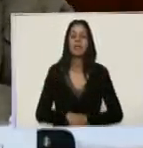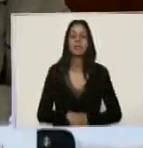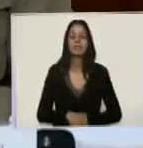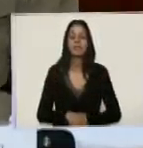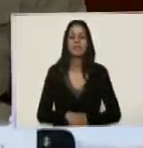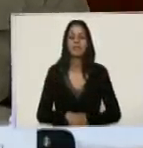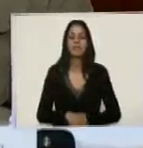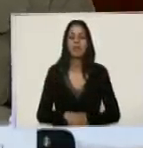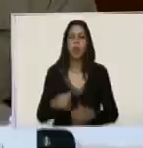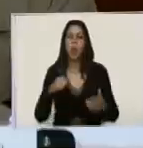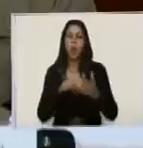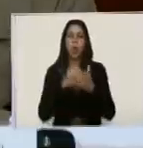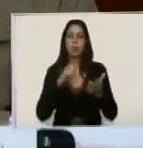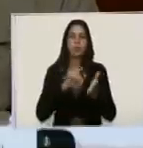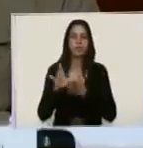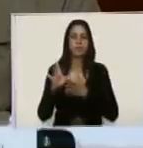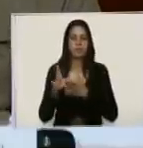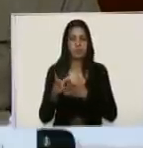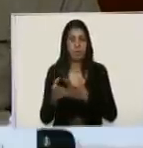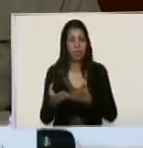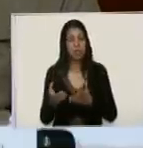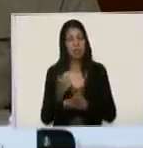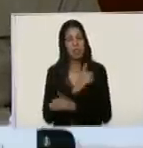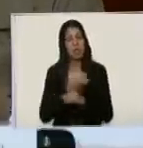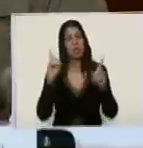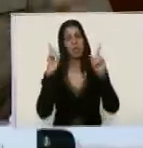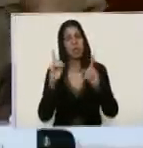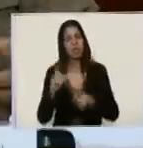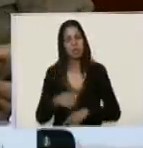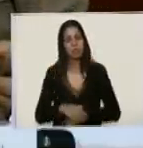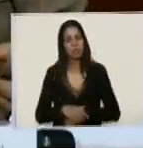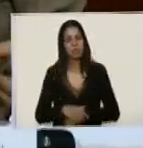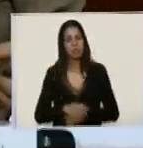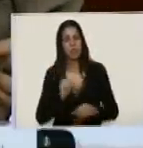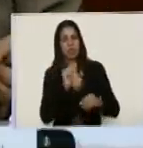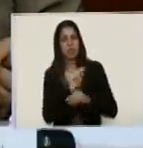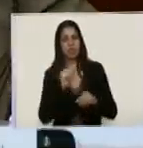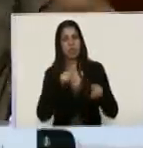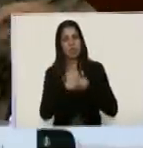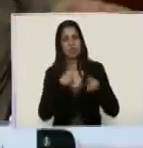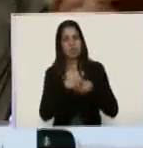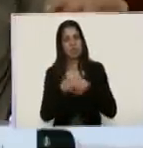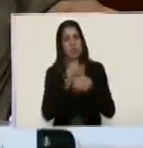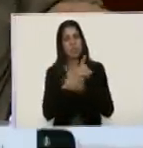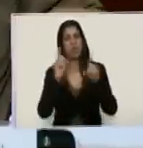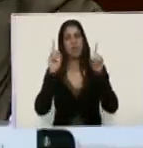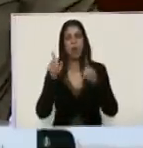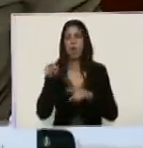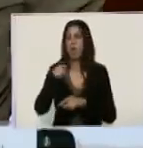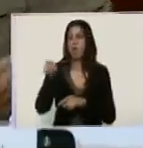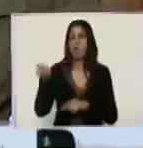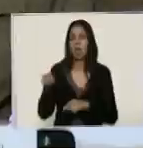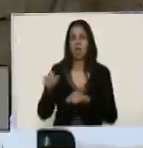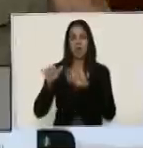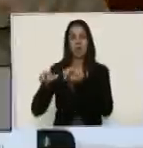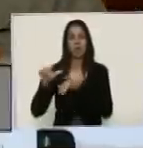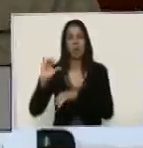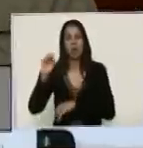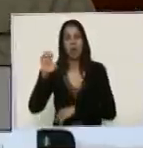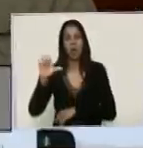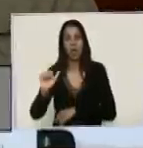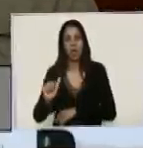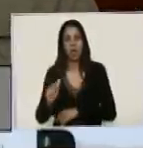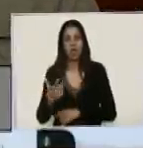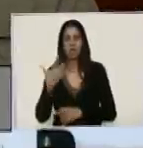Golpe de Estado ahí. La democracia. Critican la democracia de Venezuela y ellos no son capaces, pero ni un tercio de lo que